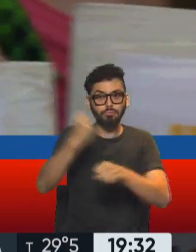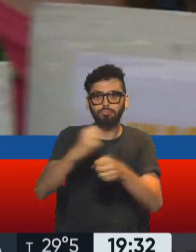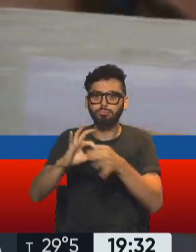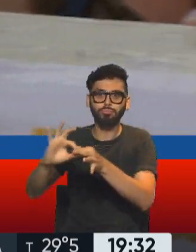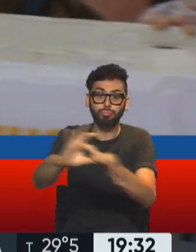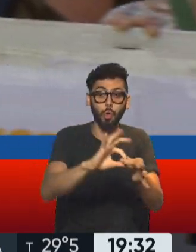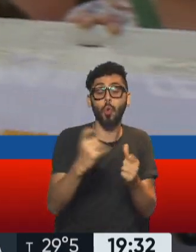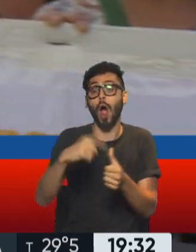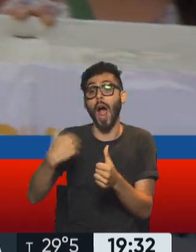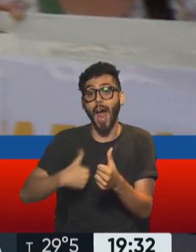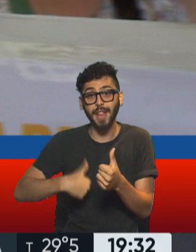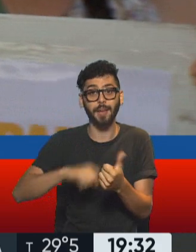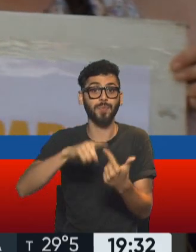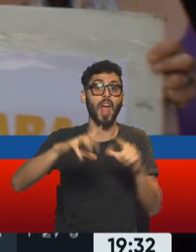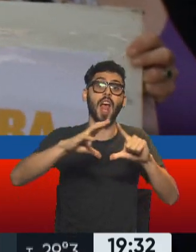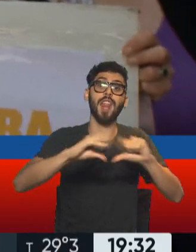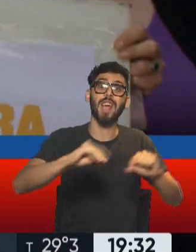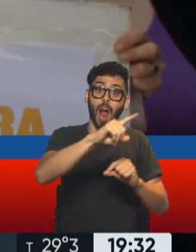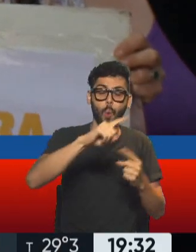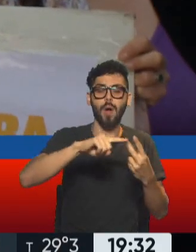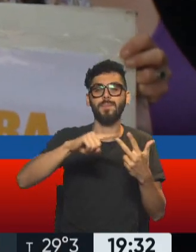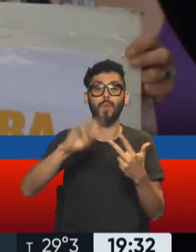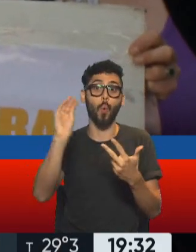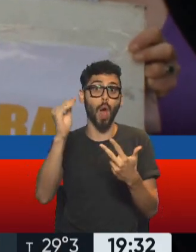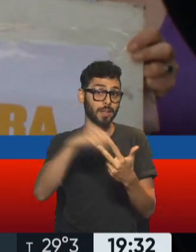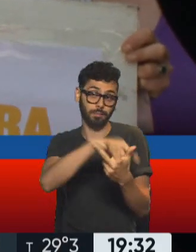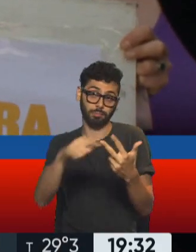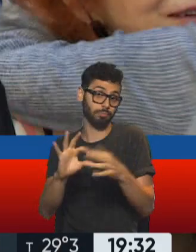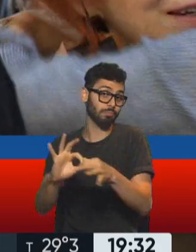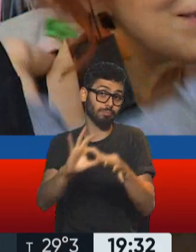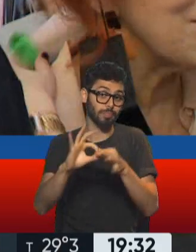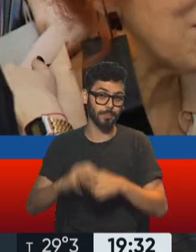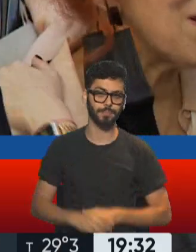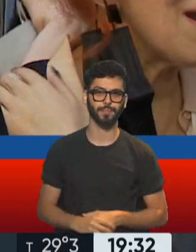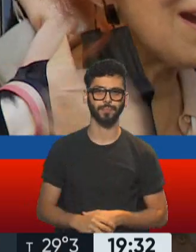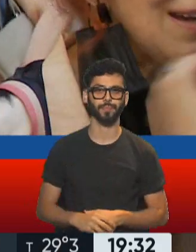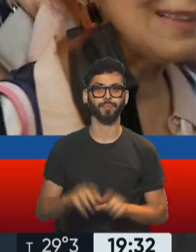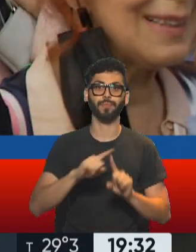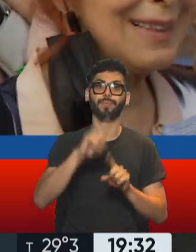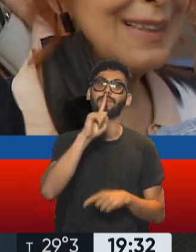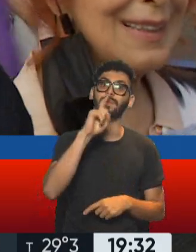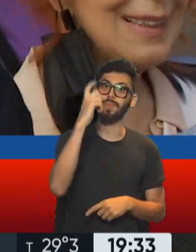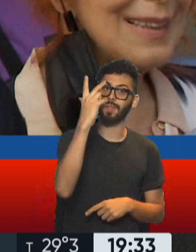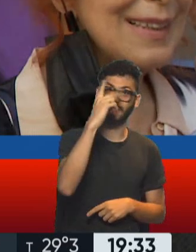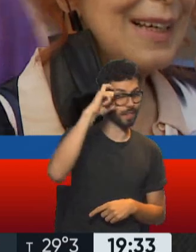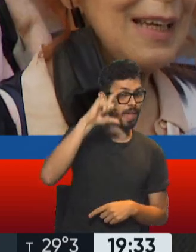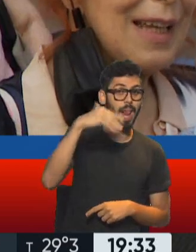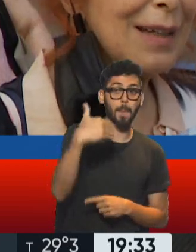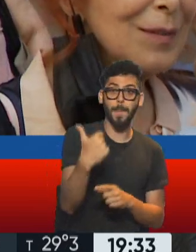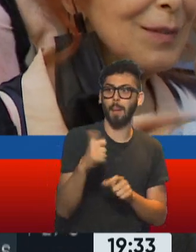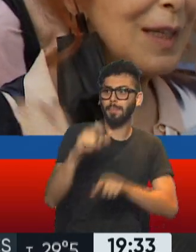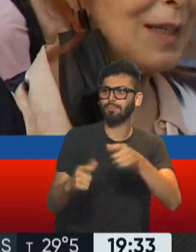solamente a Argentina, sino también a Nicaragua y a Brasil. Telma tuvo que estar respaldada por un montón de